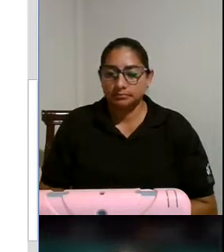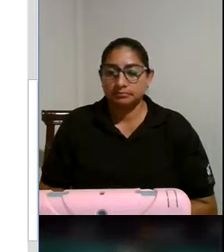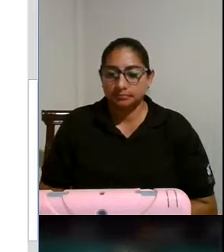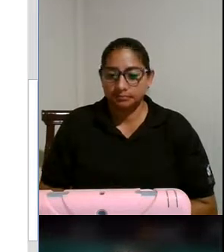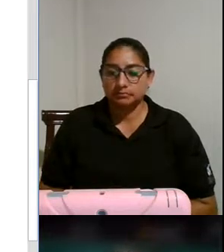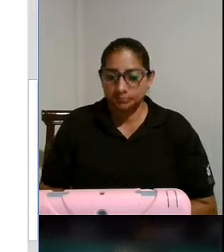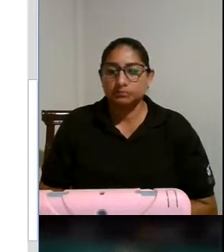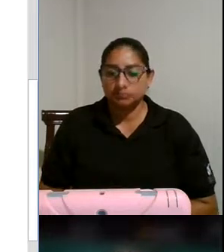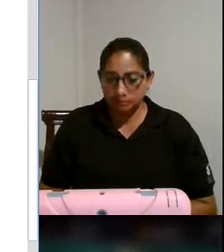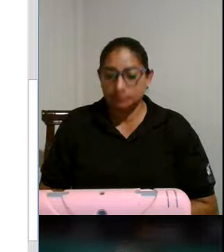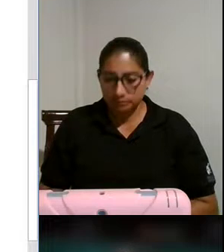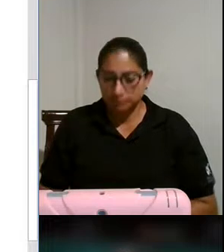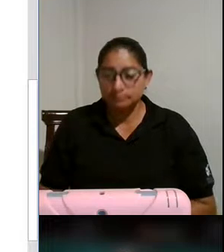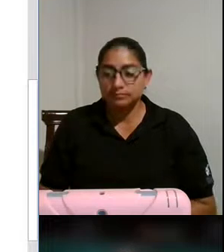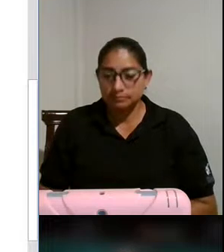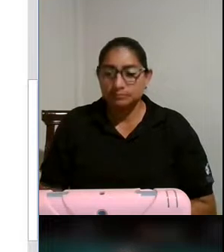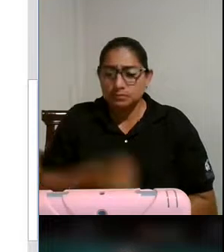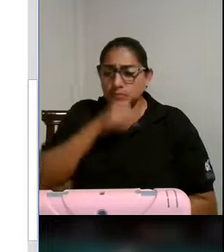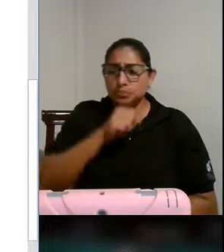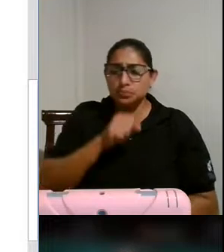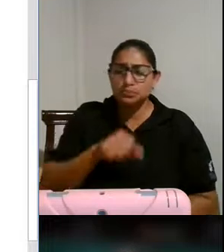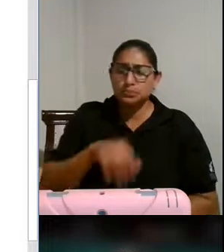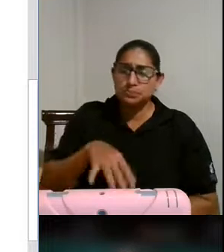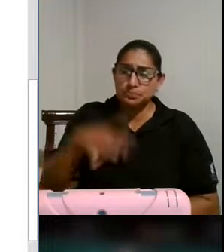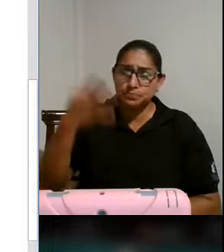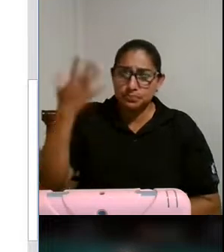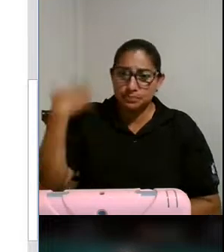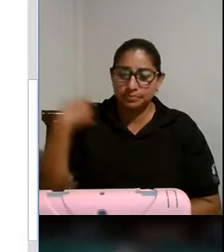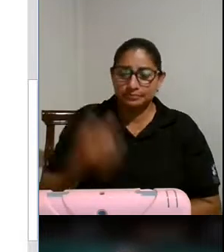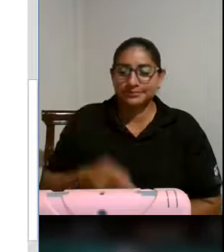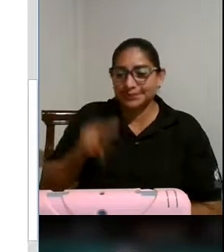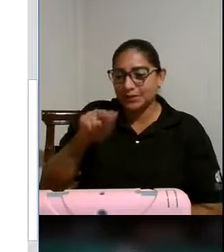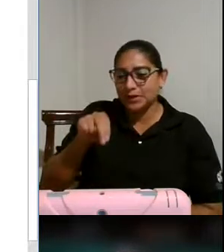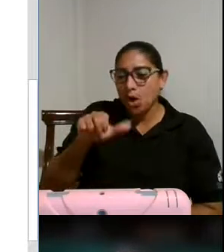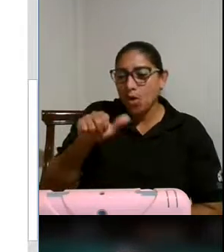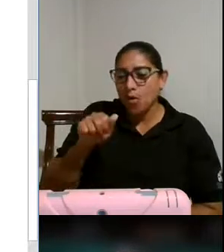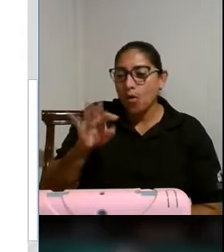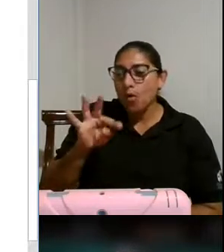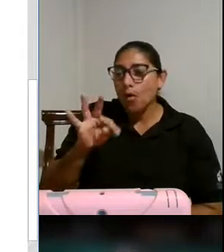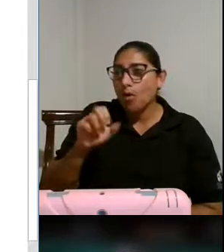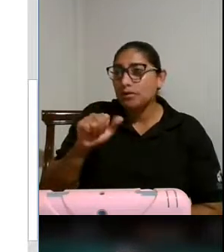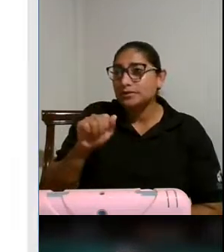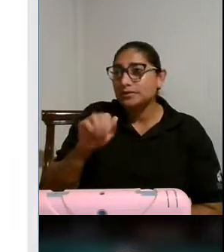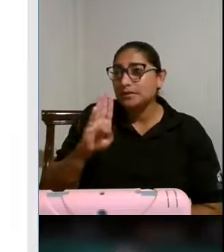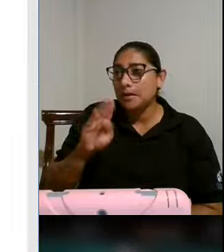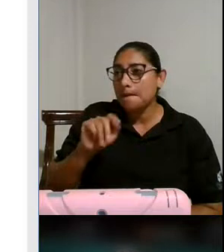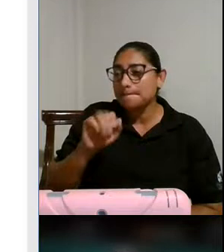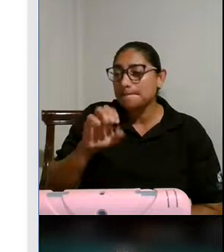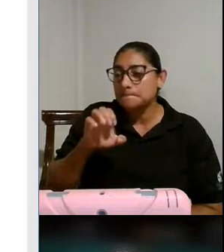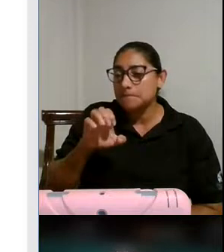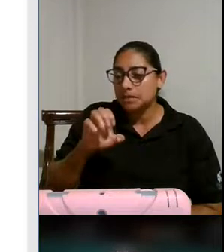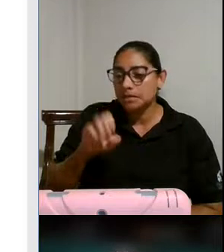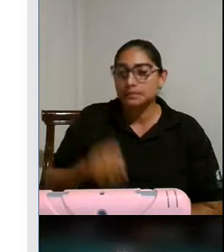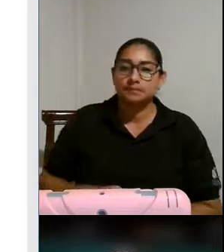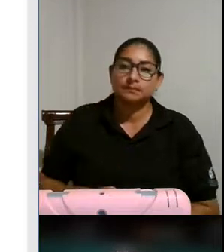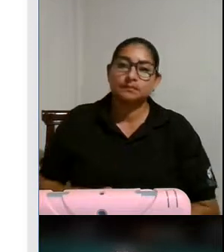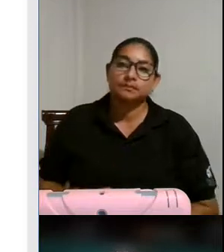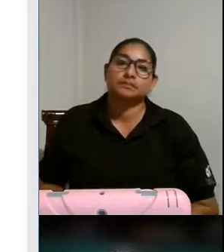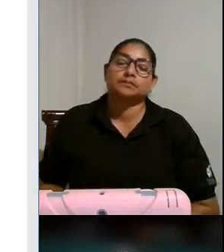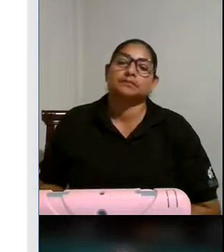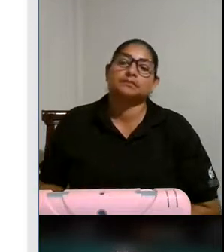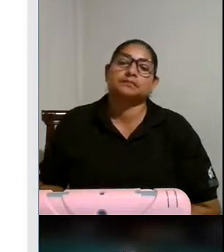de que puso la fórmula notable en el ejercicio, digamos, y puso 2ab antes, me confundió, no logré saber